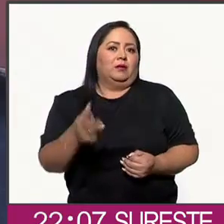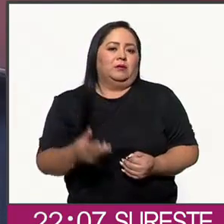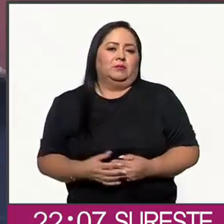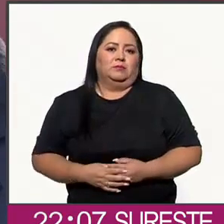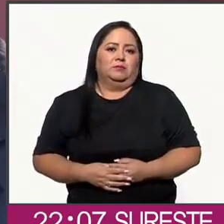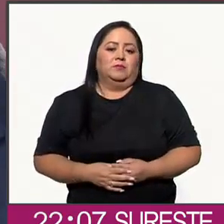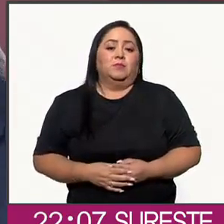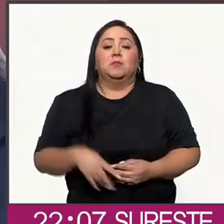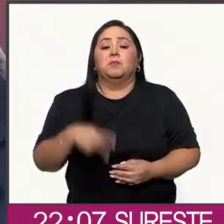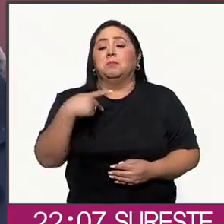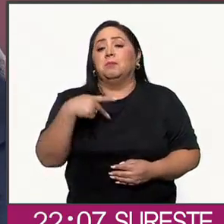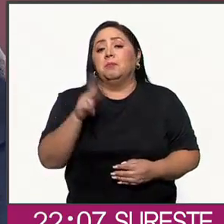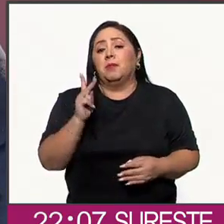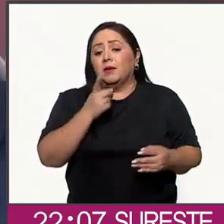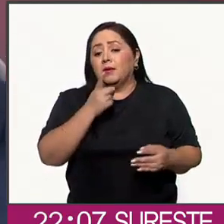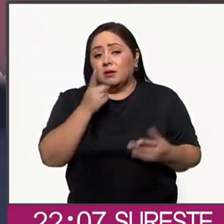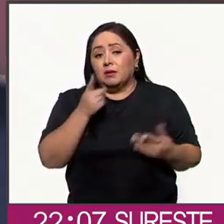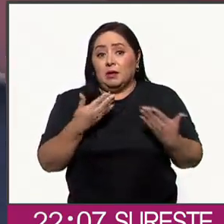pero ahora